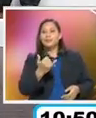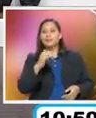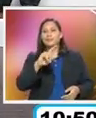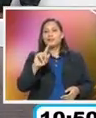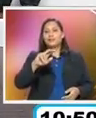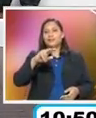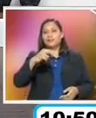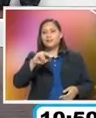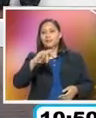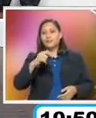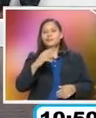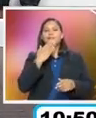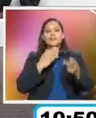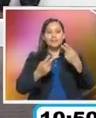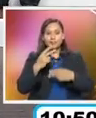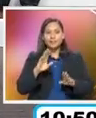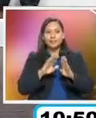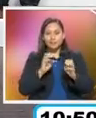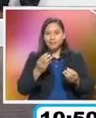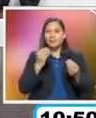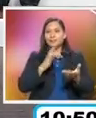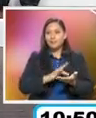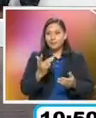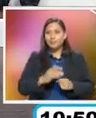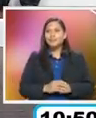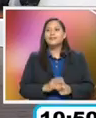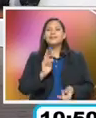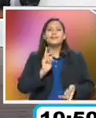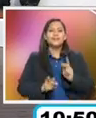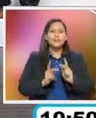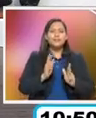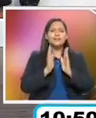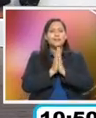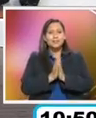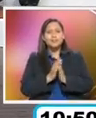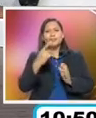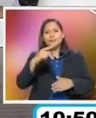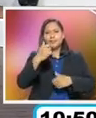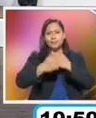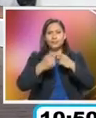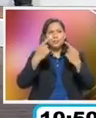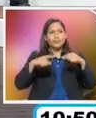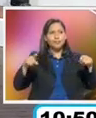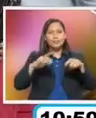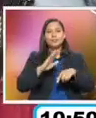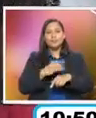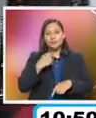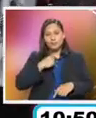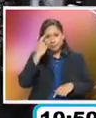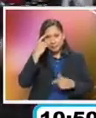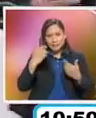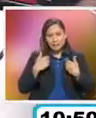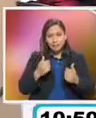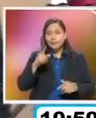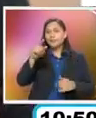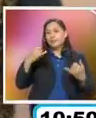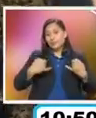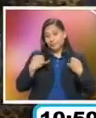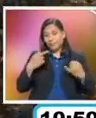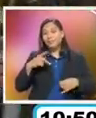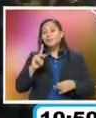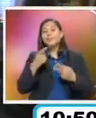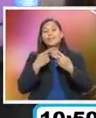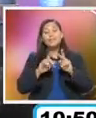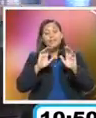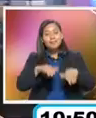Zúñiga, bienvenido. Así es, ¿cómo estás? Muy bien. Muchas gracias. Pues platícanos de tu carrera musical, porque tengo entendido que estás muy joven, pero